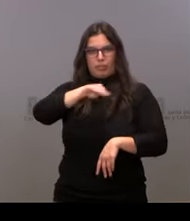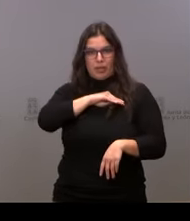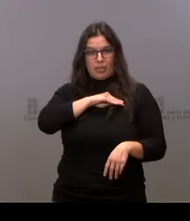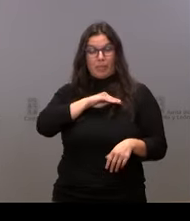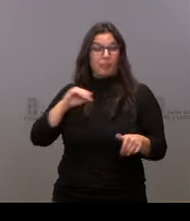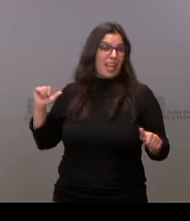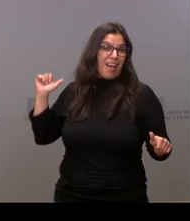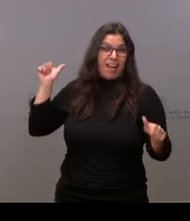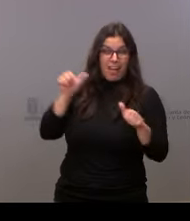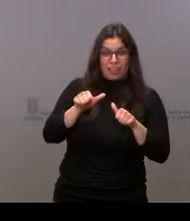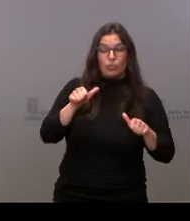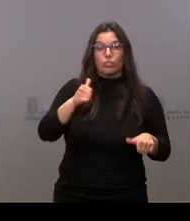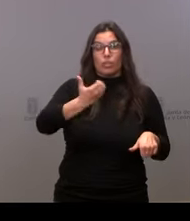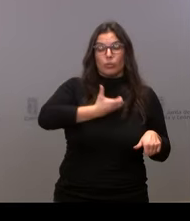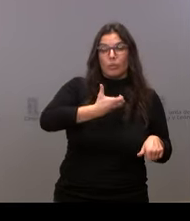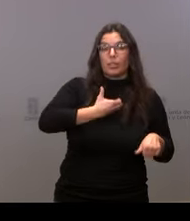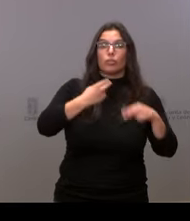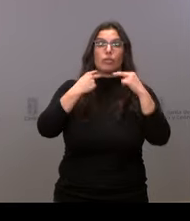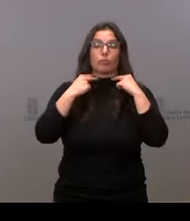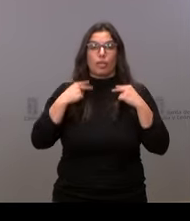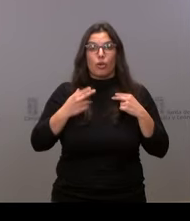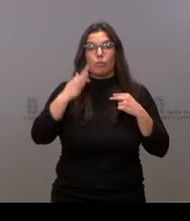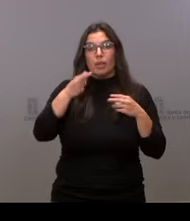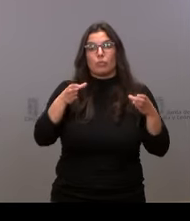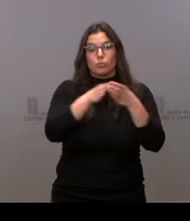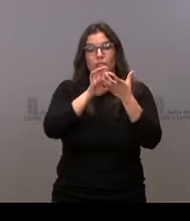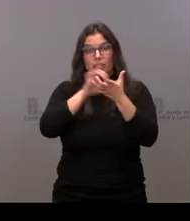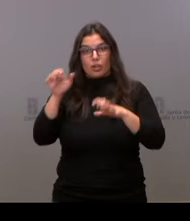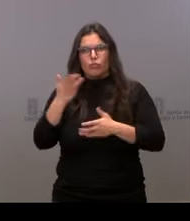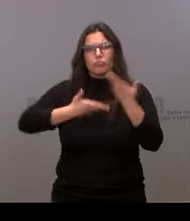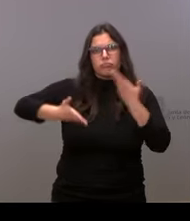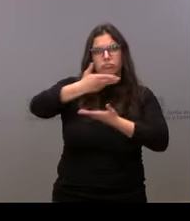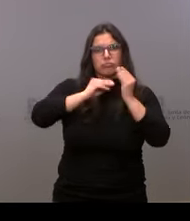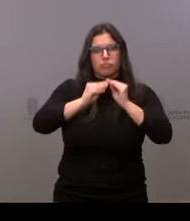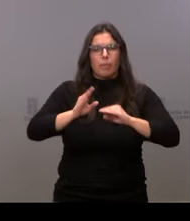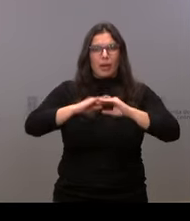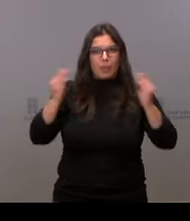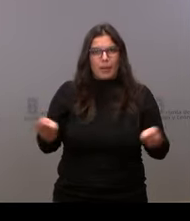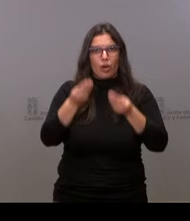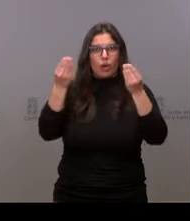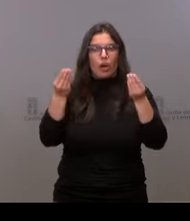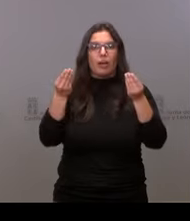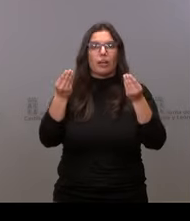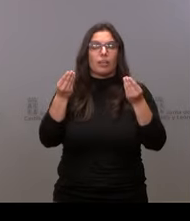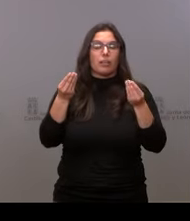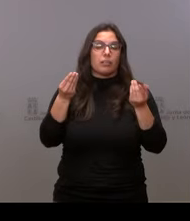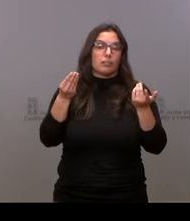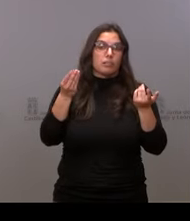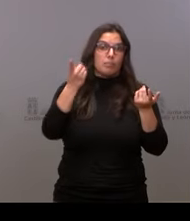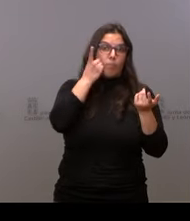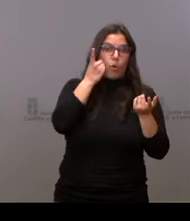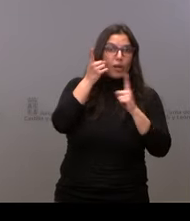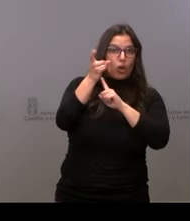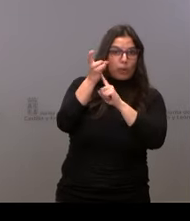administraciones locales y la junta de castilla y león para ir incrementando la conectividad no solo de las poblaciones sino